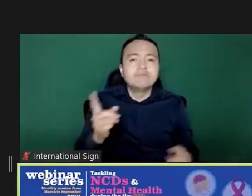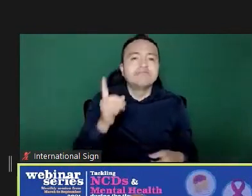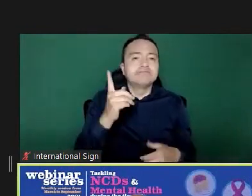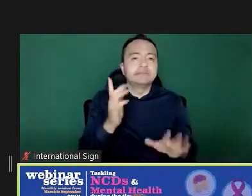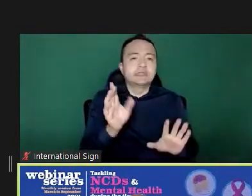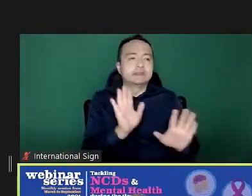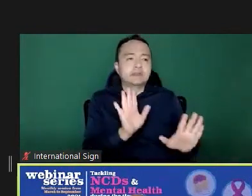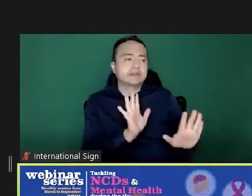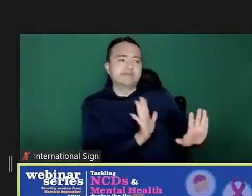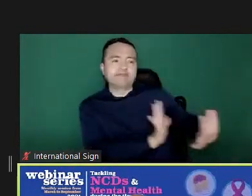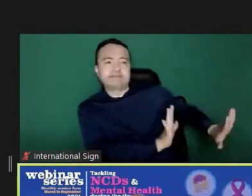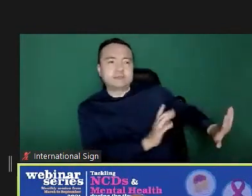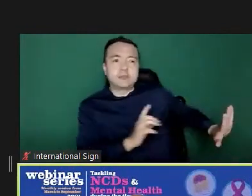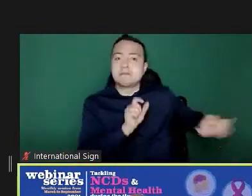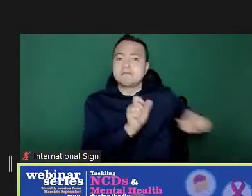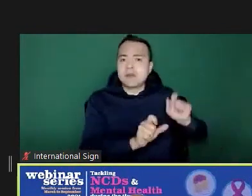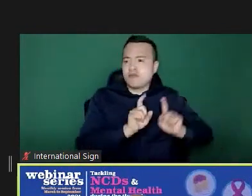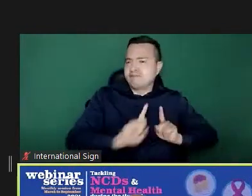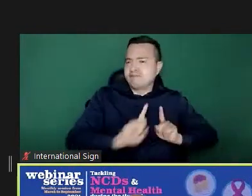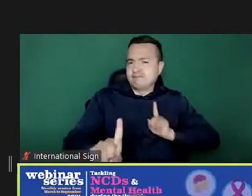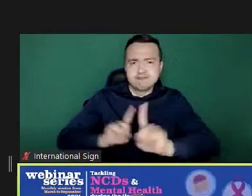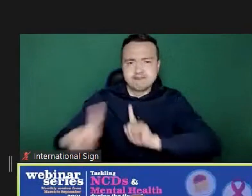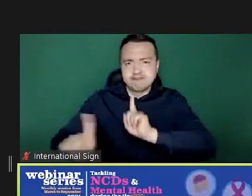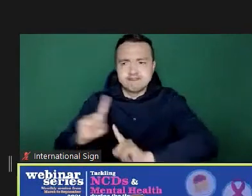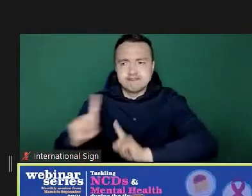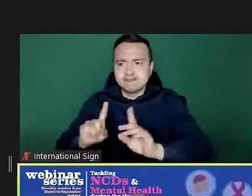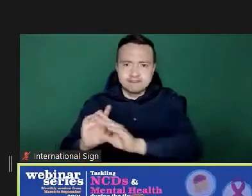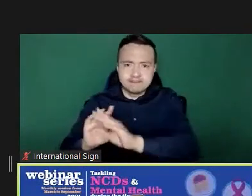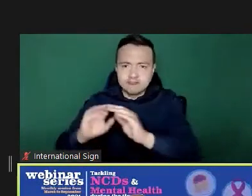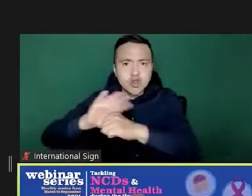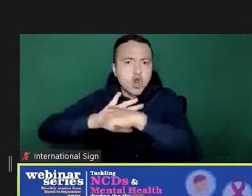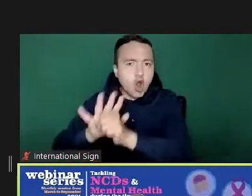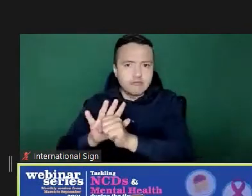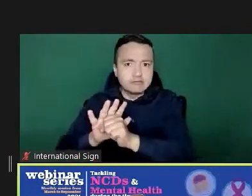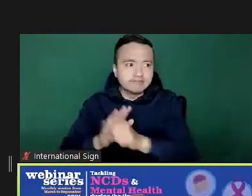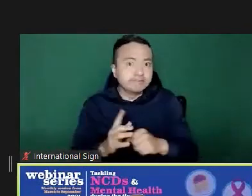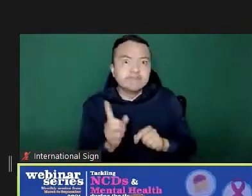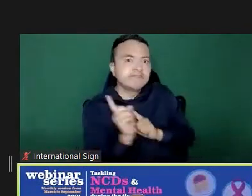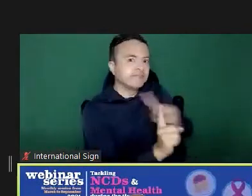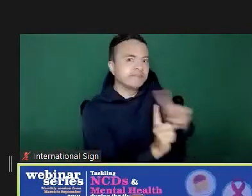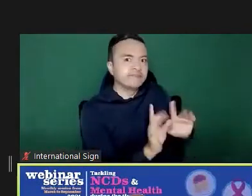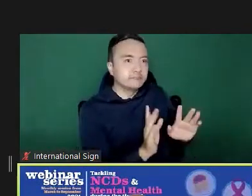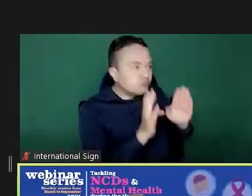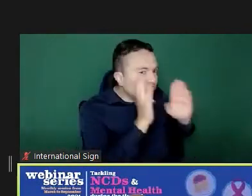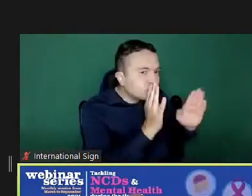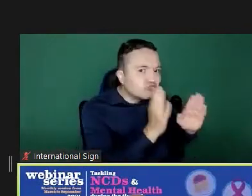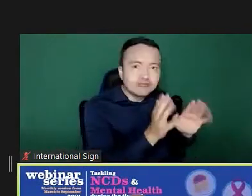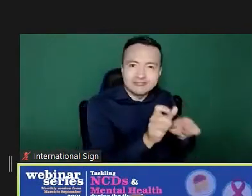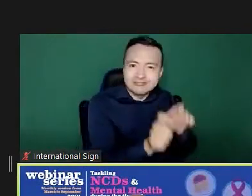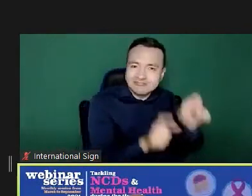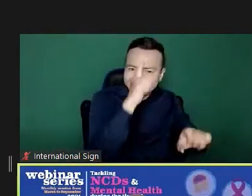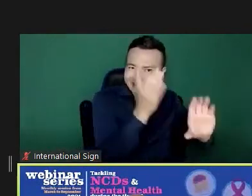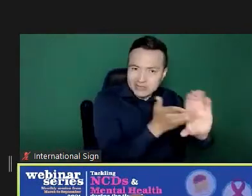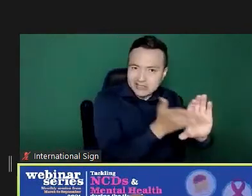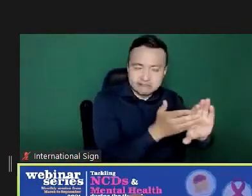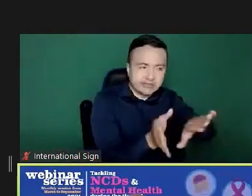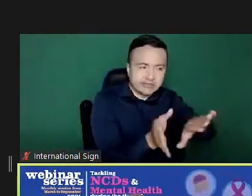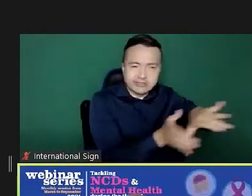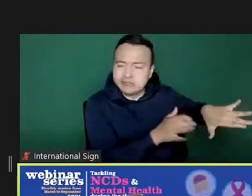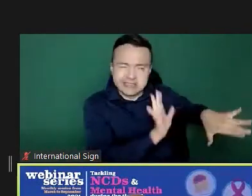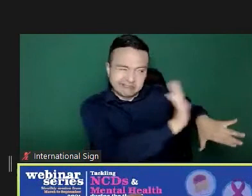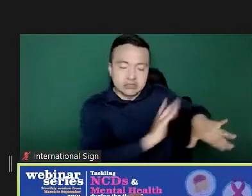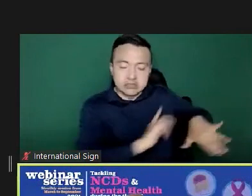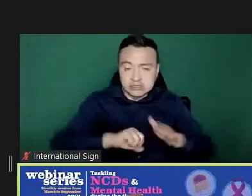a la COVID, de manera que quizá 50% de los países informaron que hubo una interrupción total o parcial de despistaje